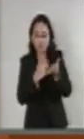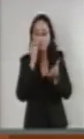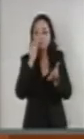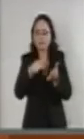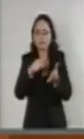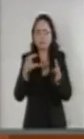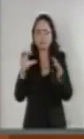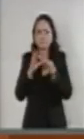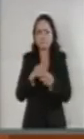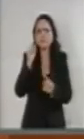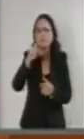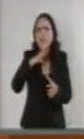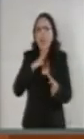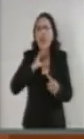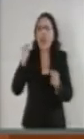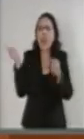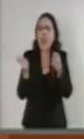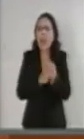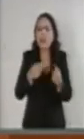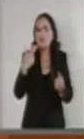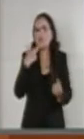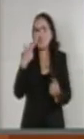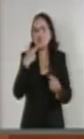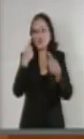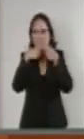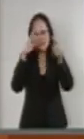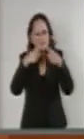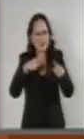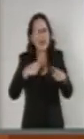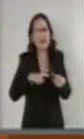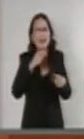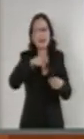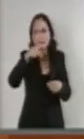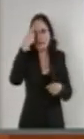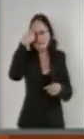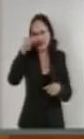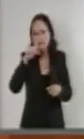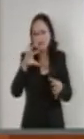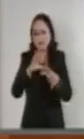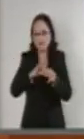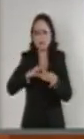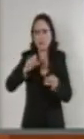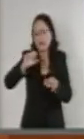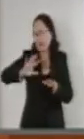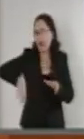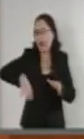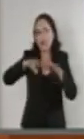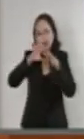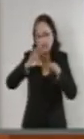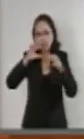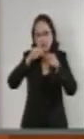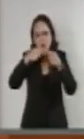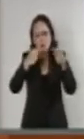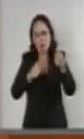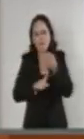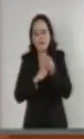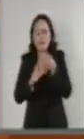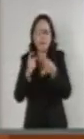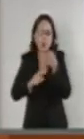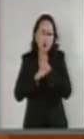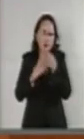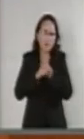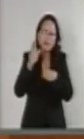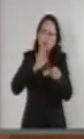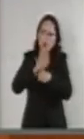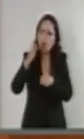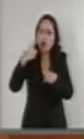como las que tienen amplios usos terapéuticos de los que ya expresé, como esquizofrenia, algunas enfermedades,